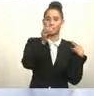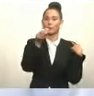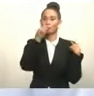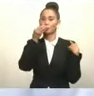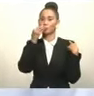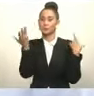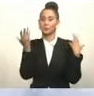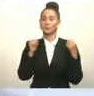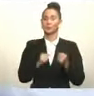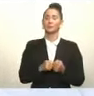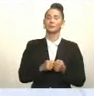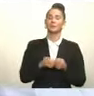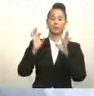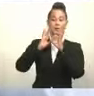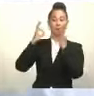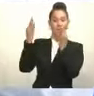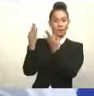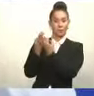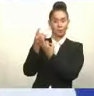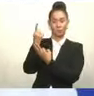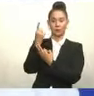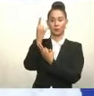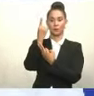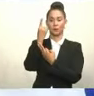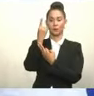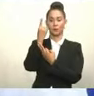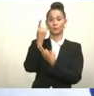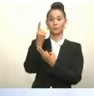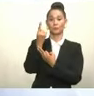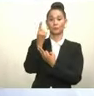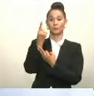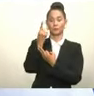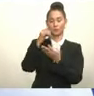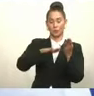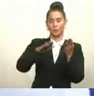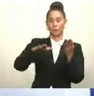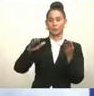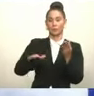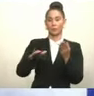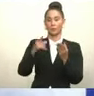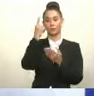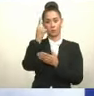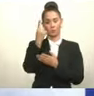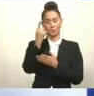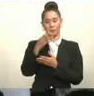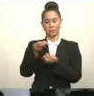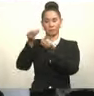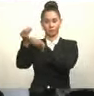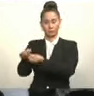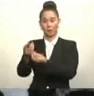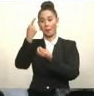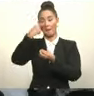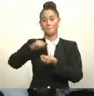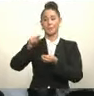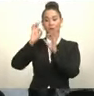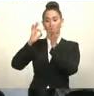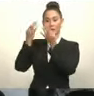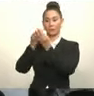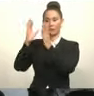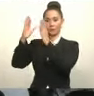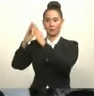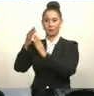familia. La familia que tenga un niño en la escuela, presidente, recibirá una ración. Pero si la familia tiene